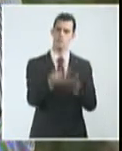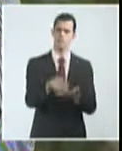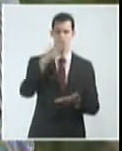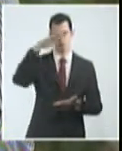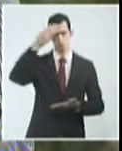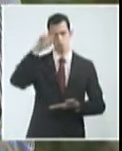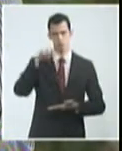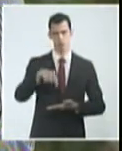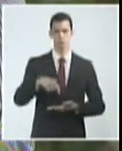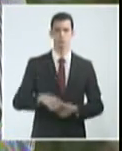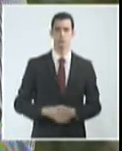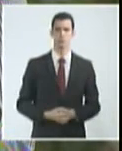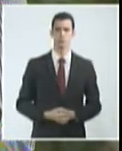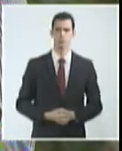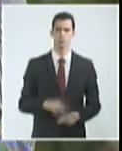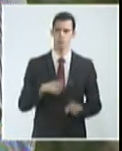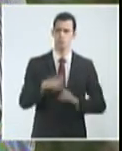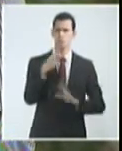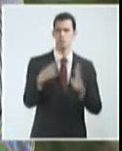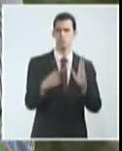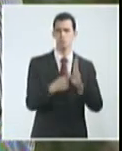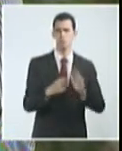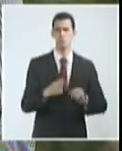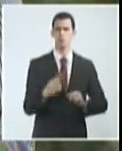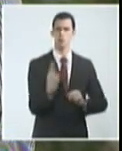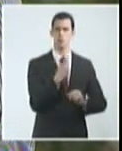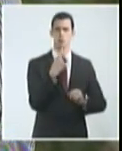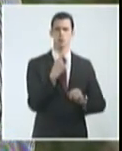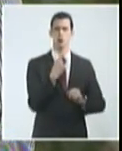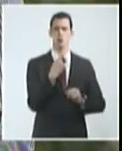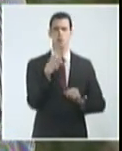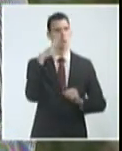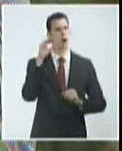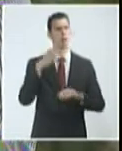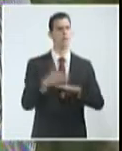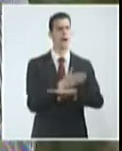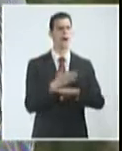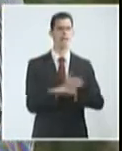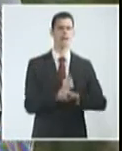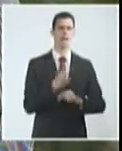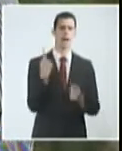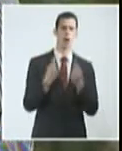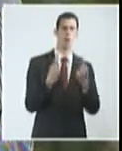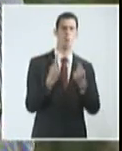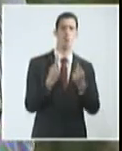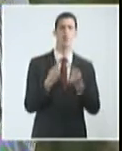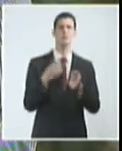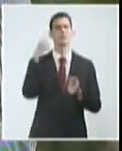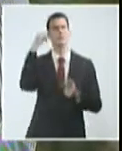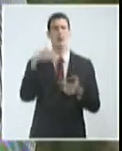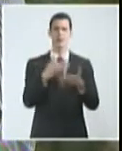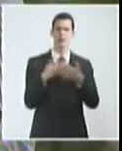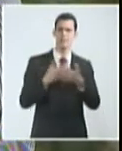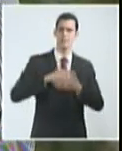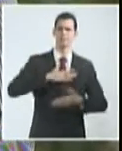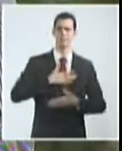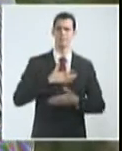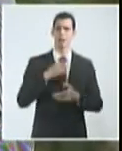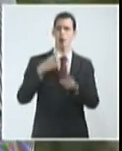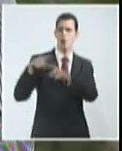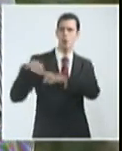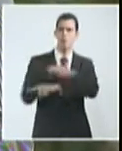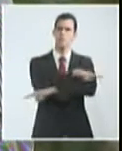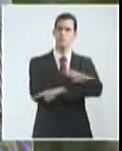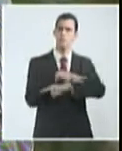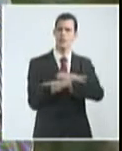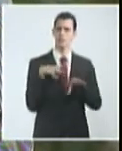que iba a tener la inversión extranjera, las contracciones que iban a tener nuestras exportaciones y nuestras importaciones, las dificultades que íbamos a tener